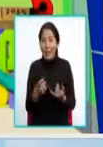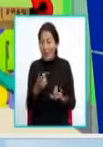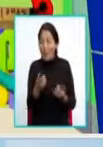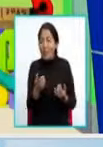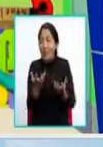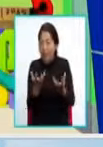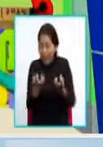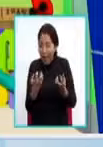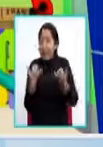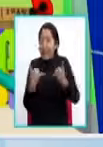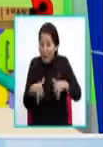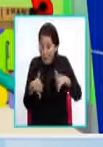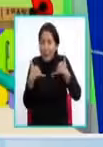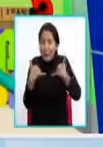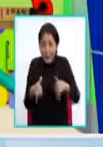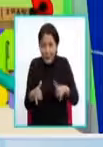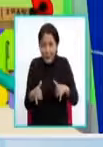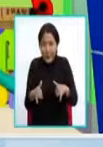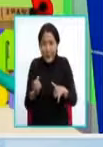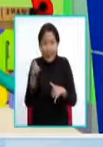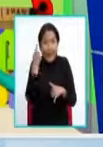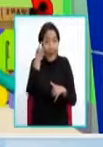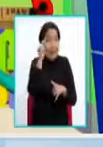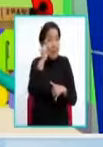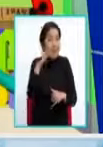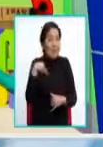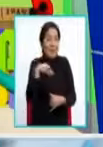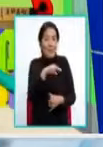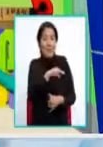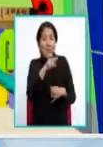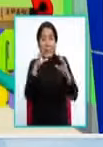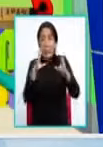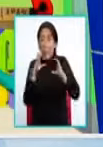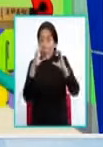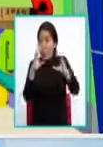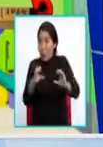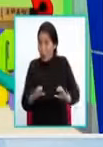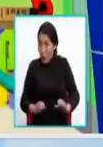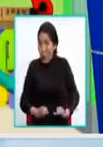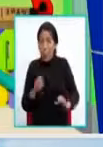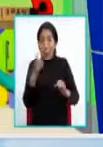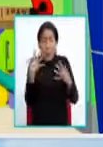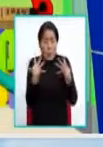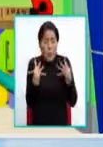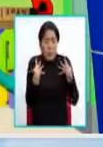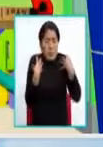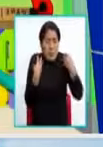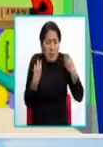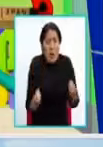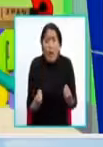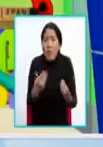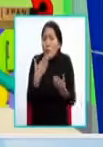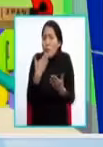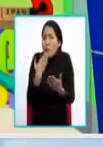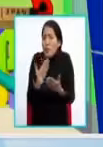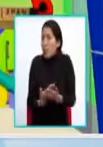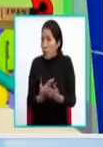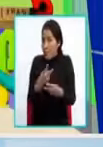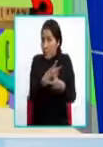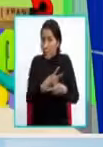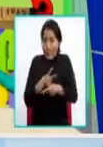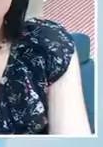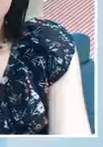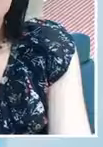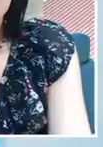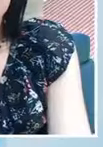hubieran tenido de haber estado en circunstancias presenciales. Es un aprendizaje